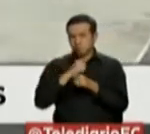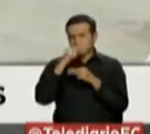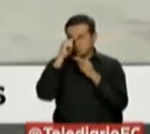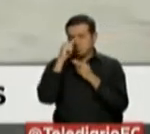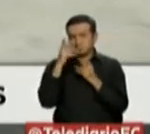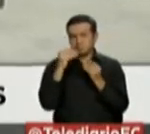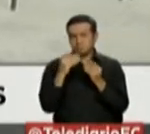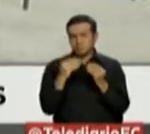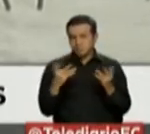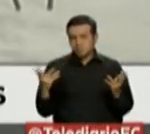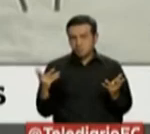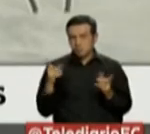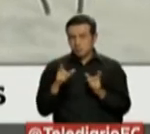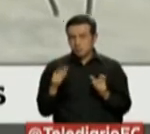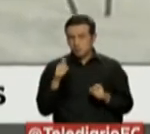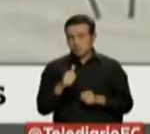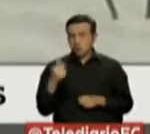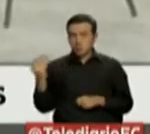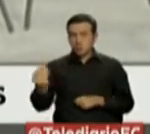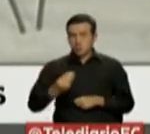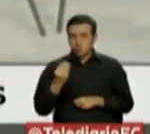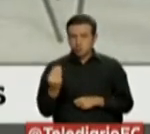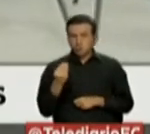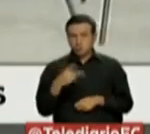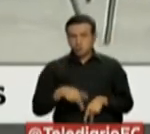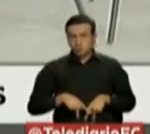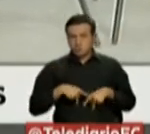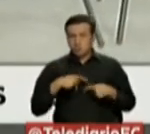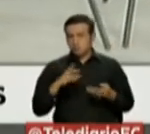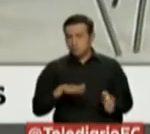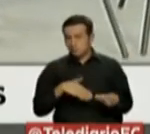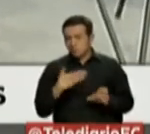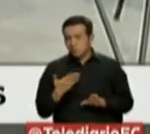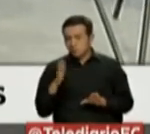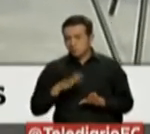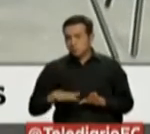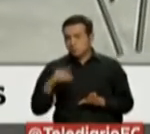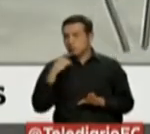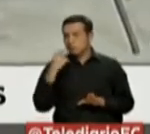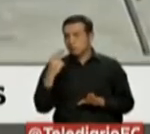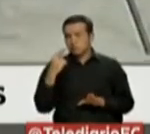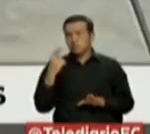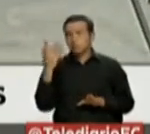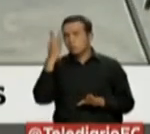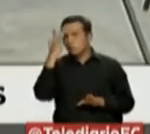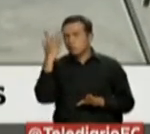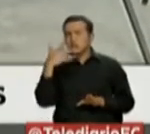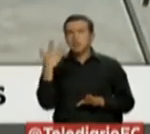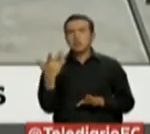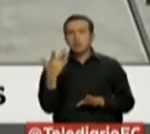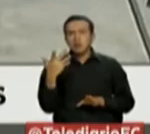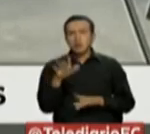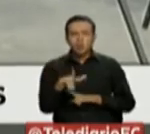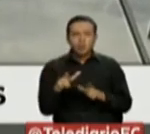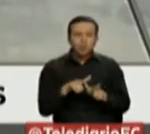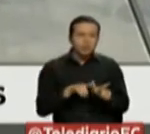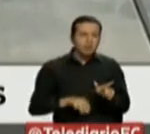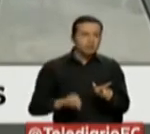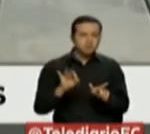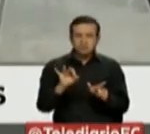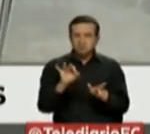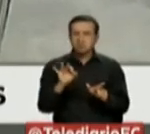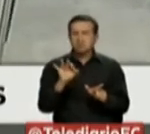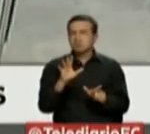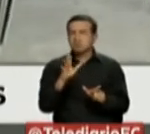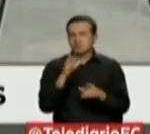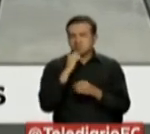obviamente, a esos jóvenes que perdieron la vida por esto que usted comentaba, por no haber tenido el espacio adecuado para